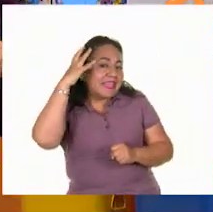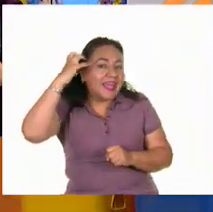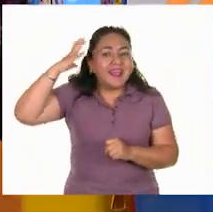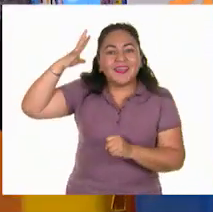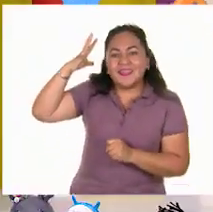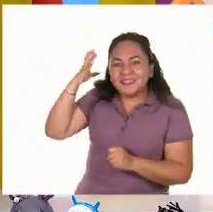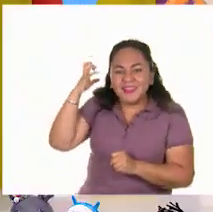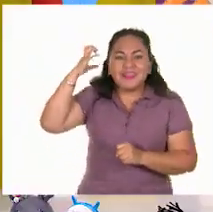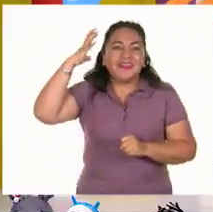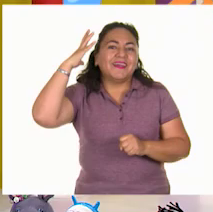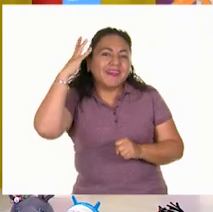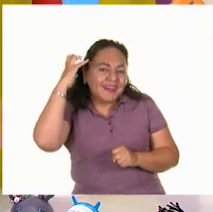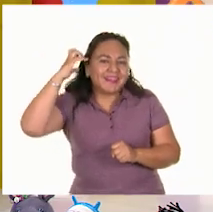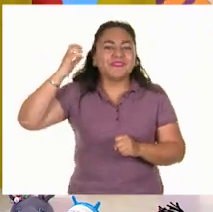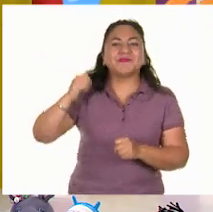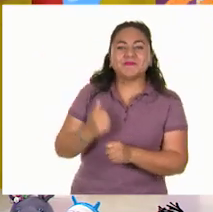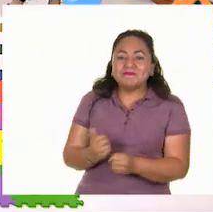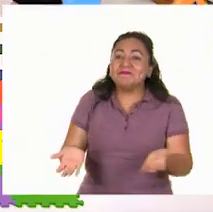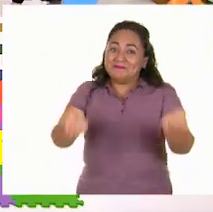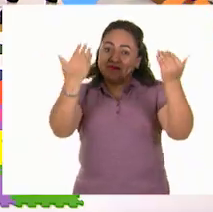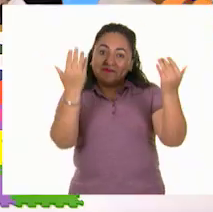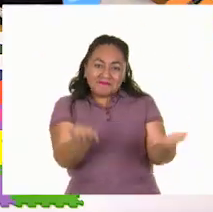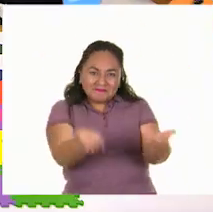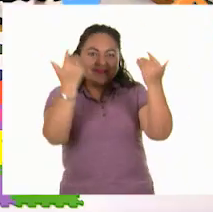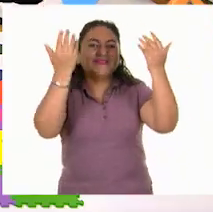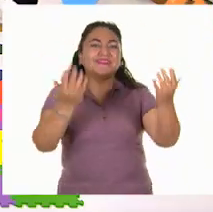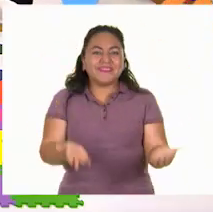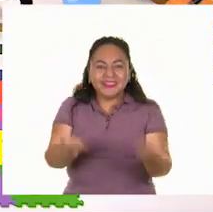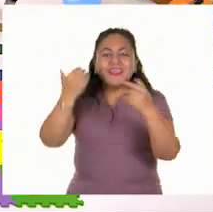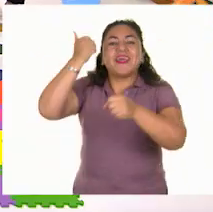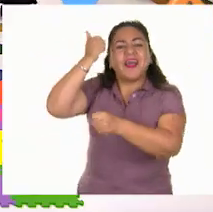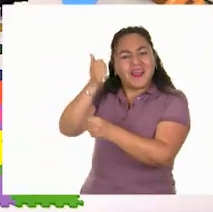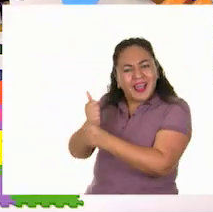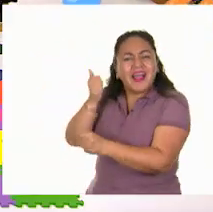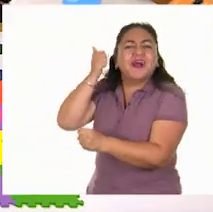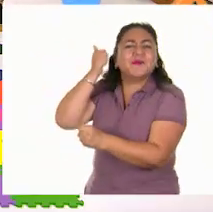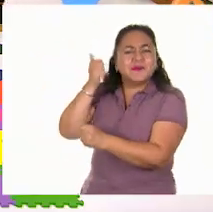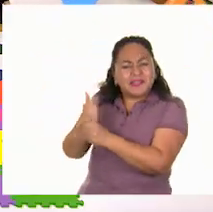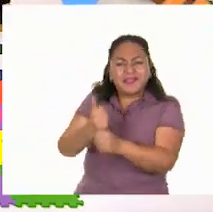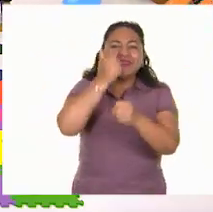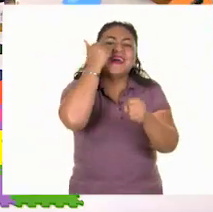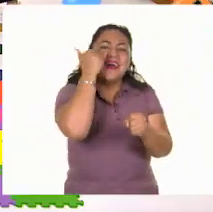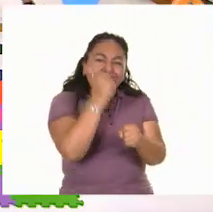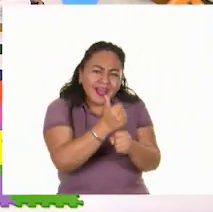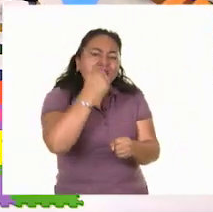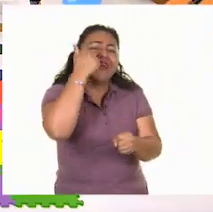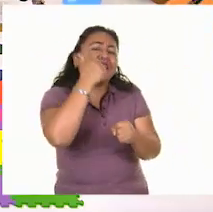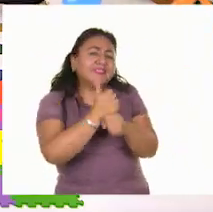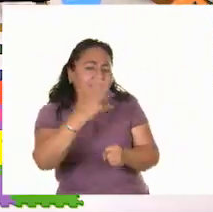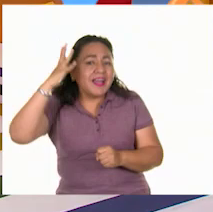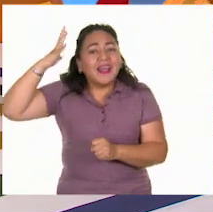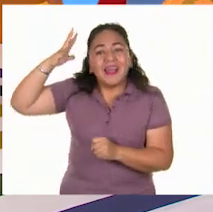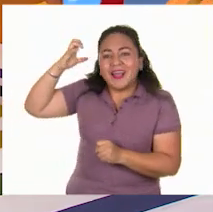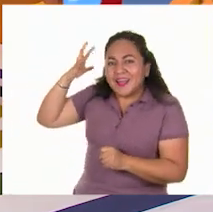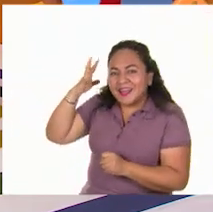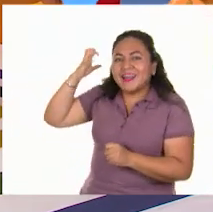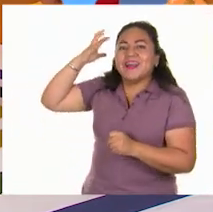abuelita, Tencha. Todos. Abuelita, abuelita,